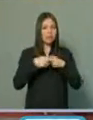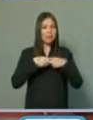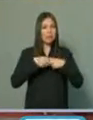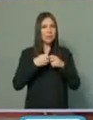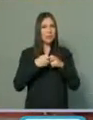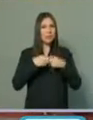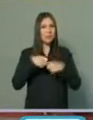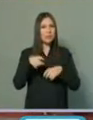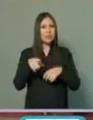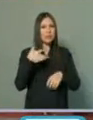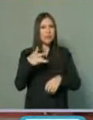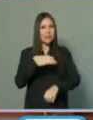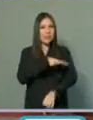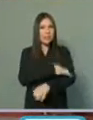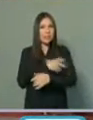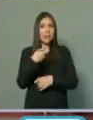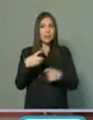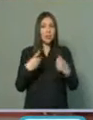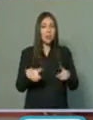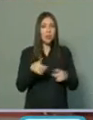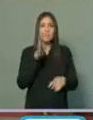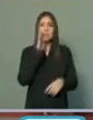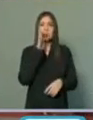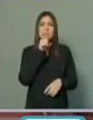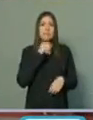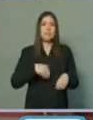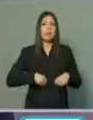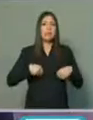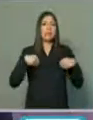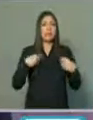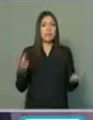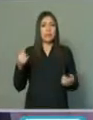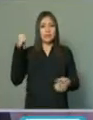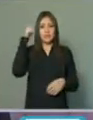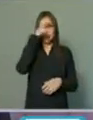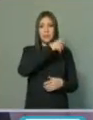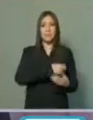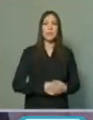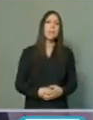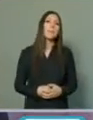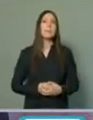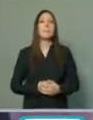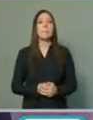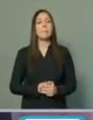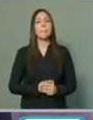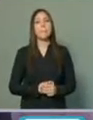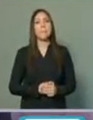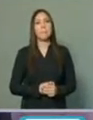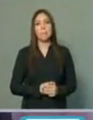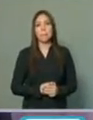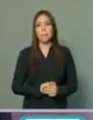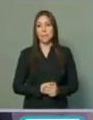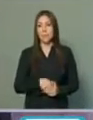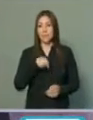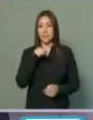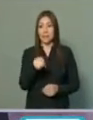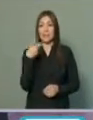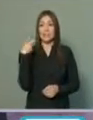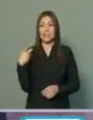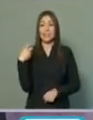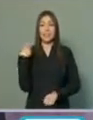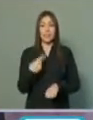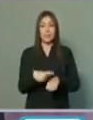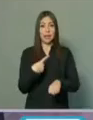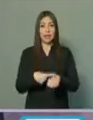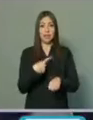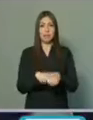que sí, con este dolor, bueno, pues no se puede ni vivir. Pues en realidad es un padecimiento diagnosticado o integrado